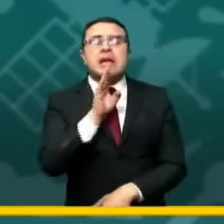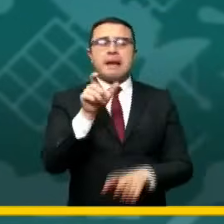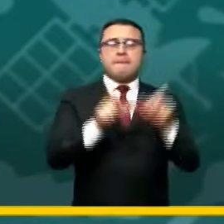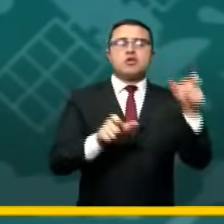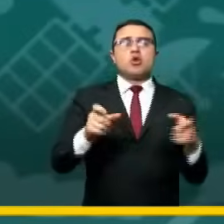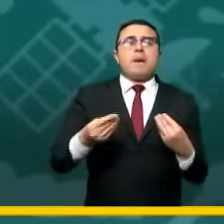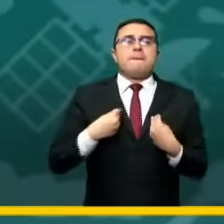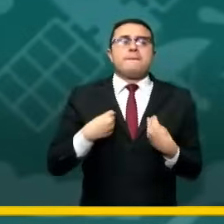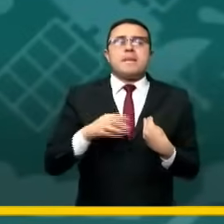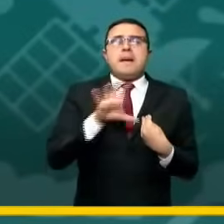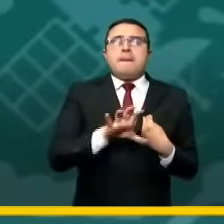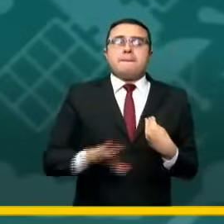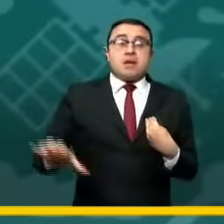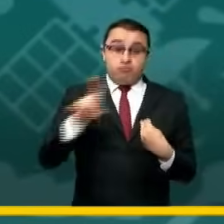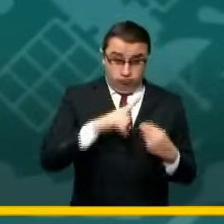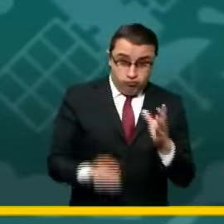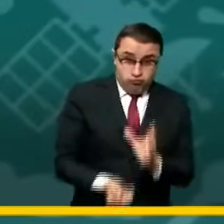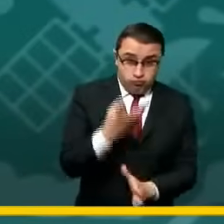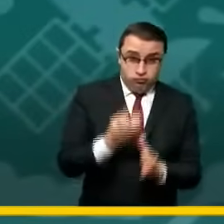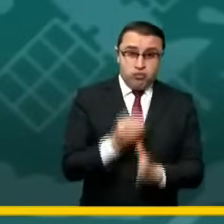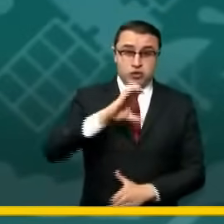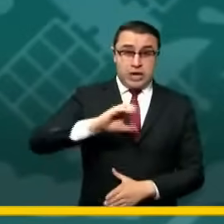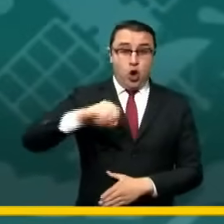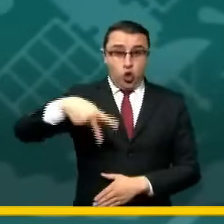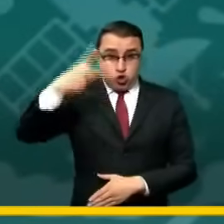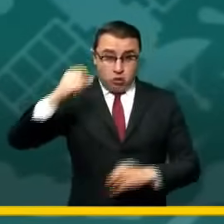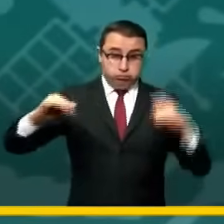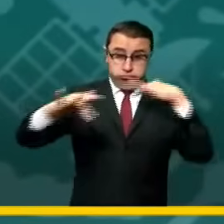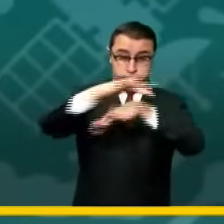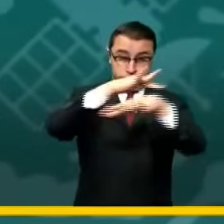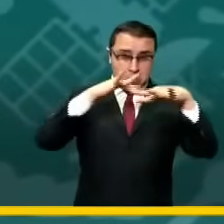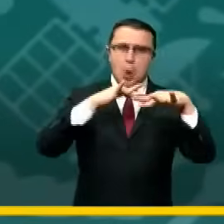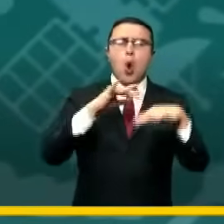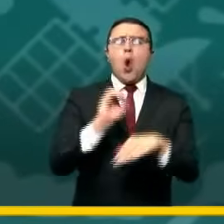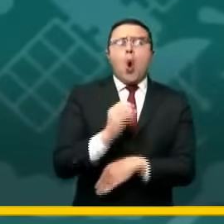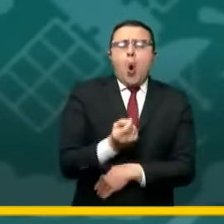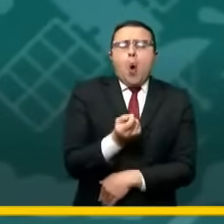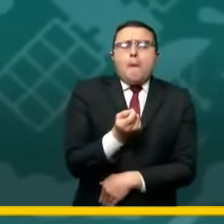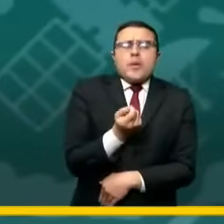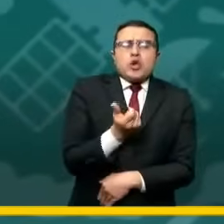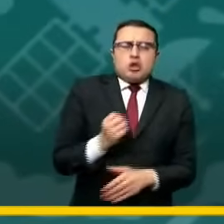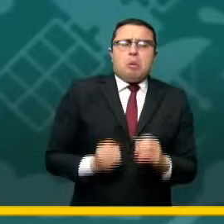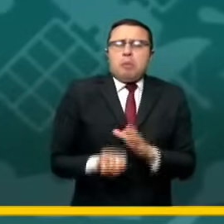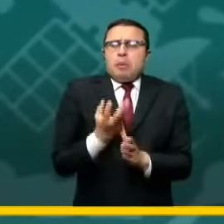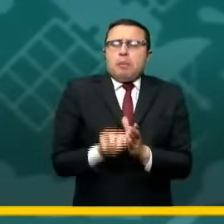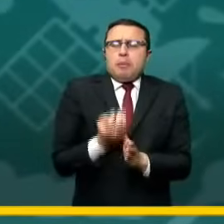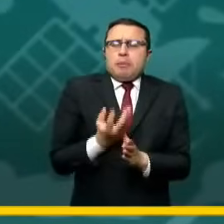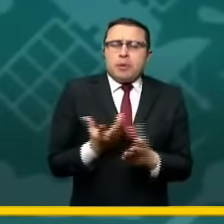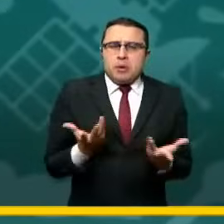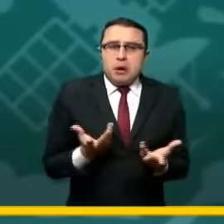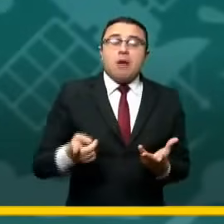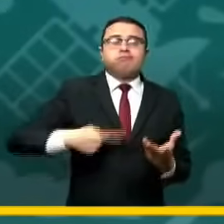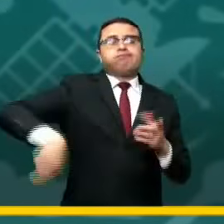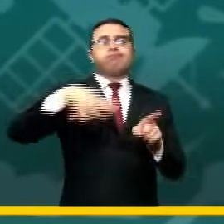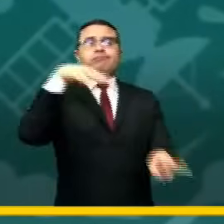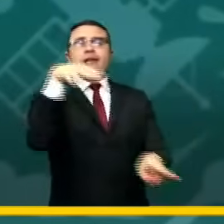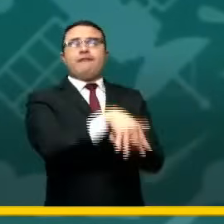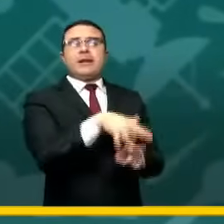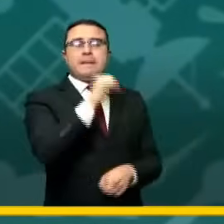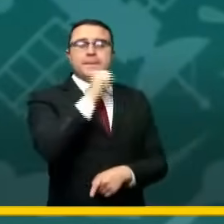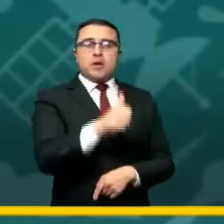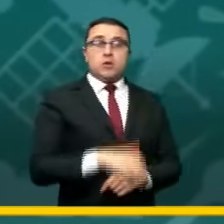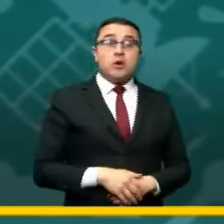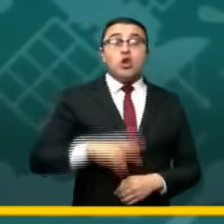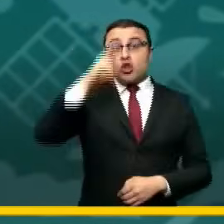los países que no emiten CO2 o muy poco. Sin transferencias de riqueza del norte al sur,